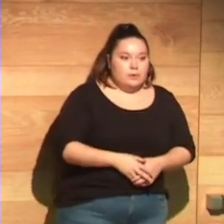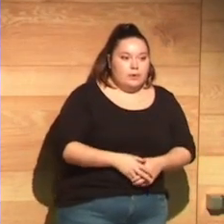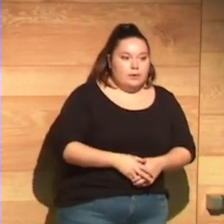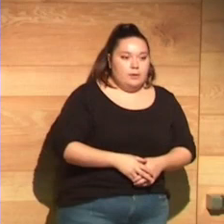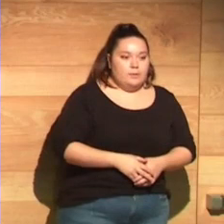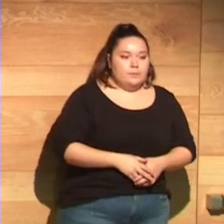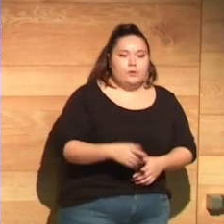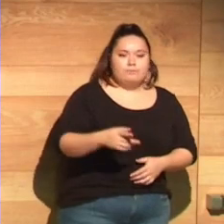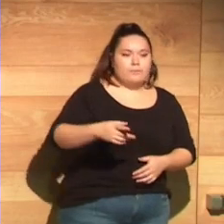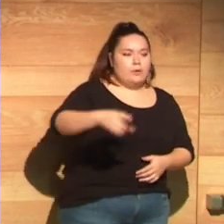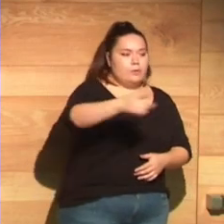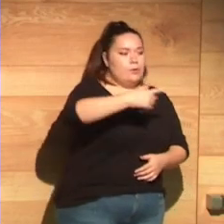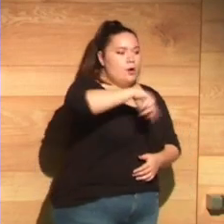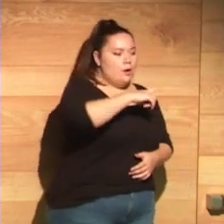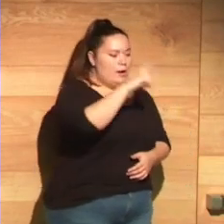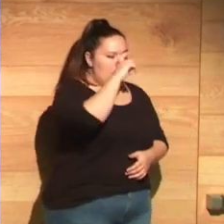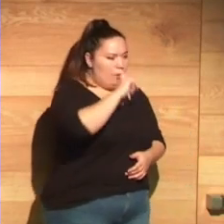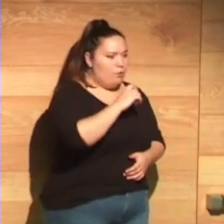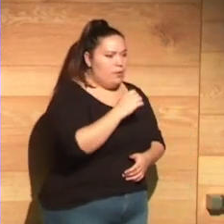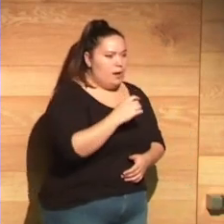así. Y bueno.